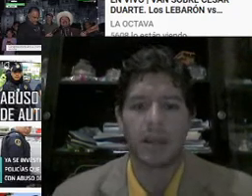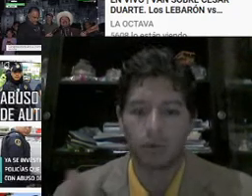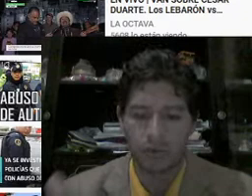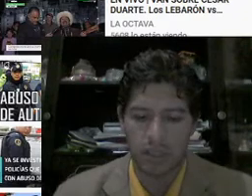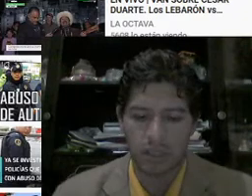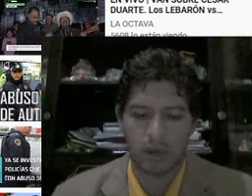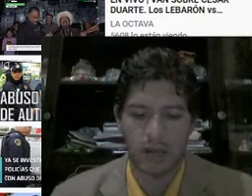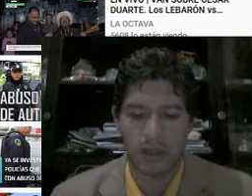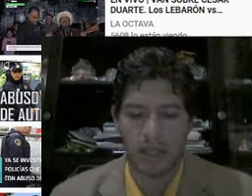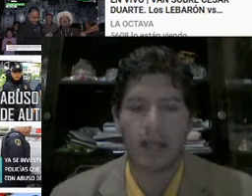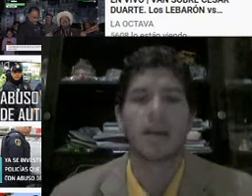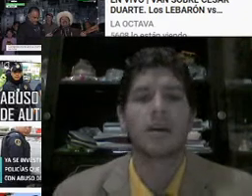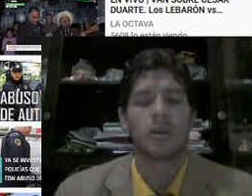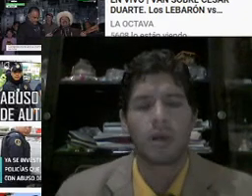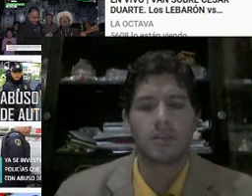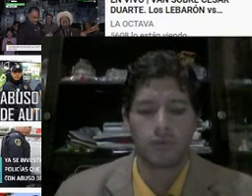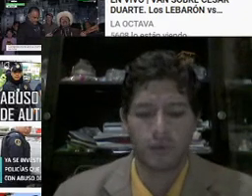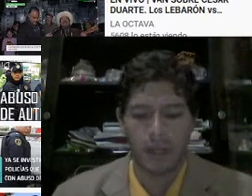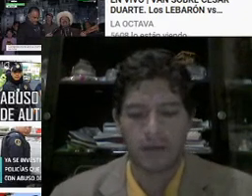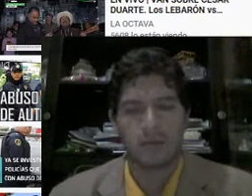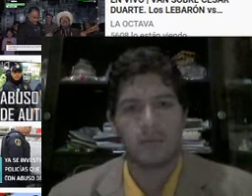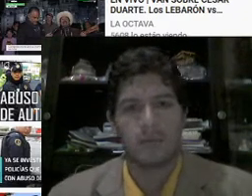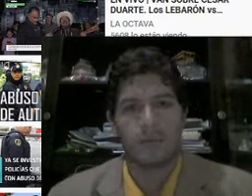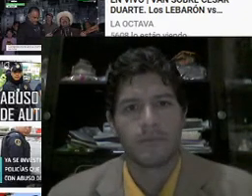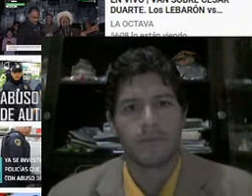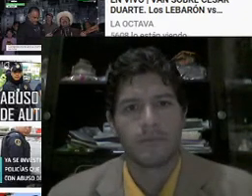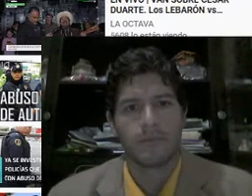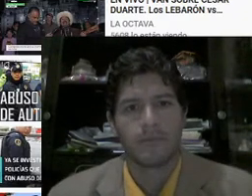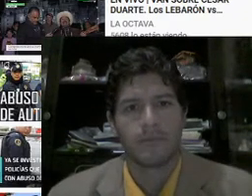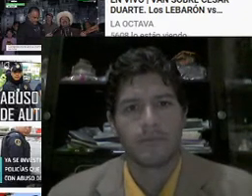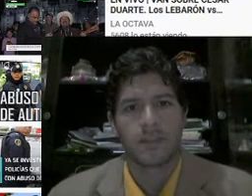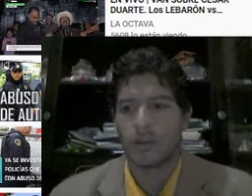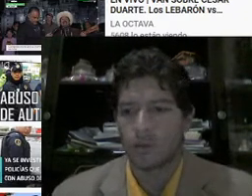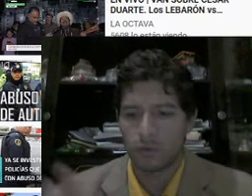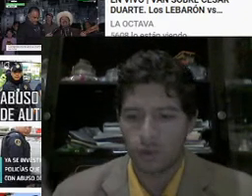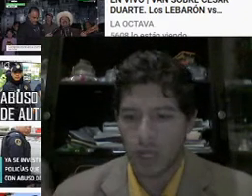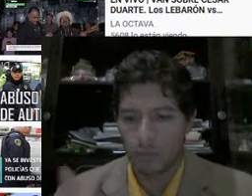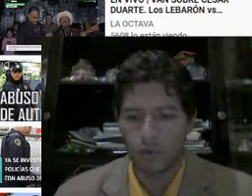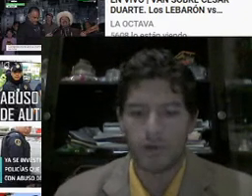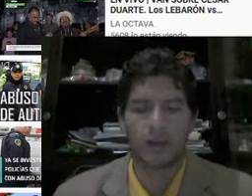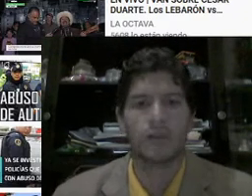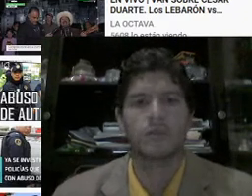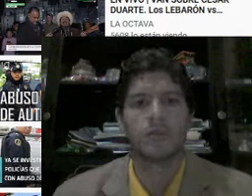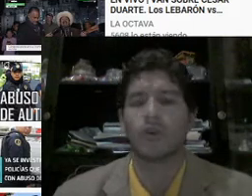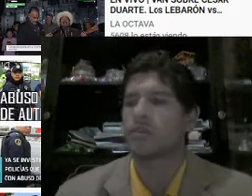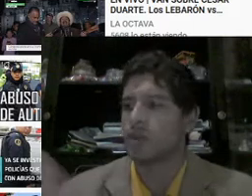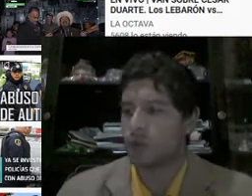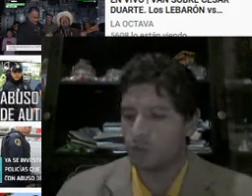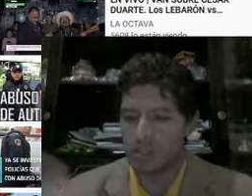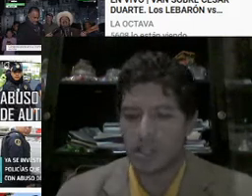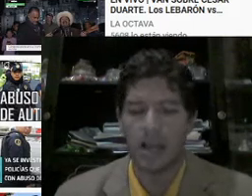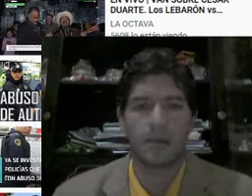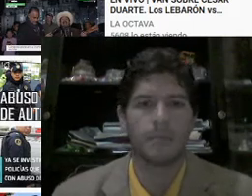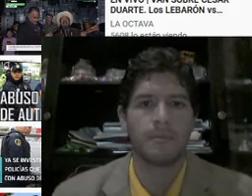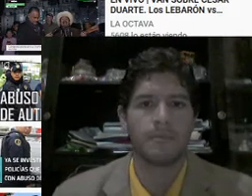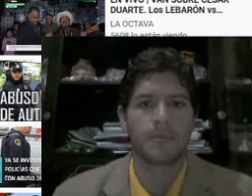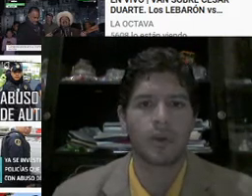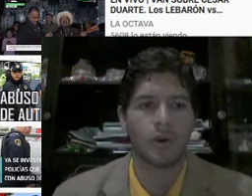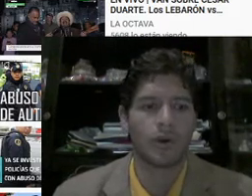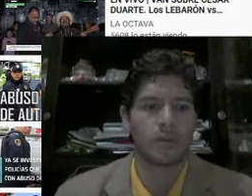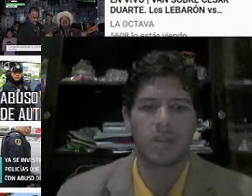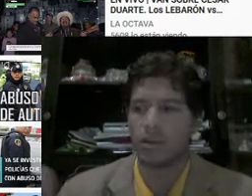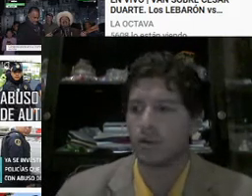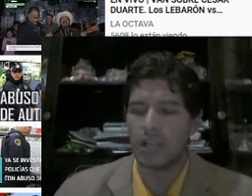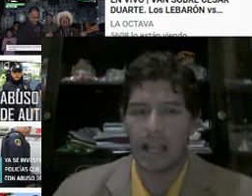y pregunten de buena manera: ¿cuál es su nombre, señor funcionario público, o señor oficial,